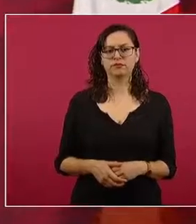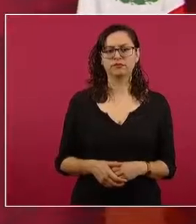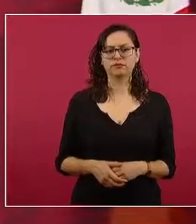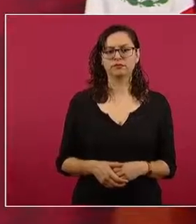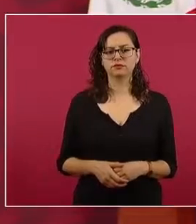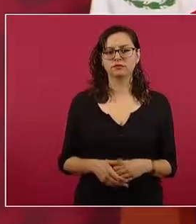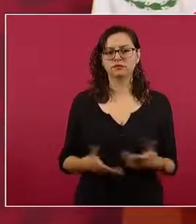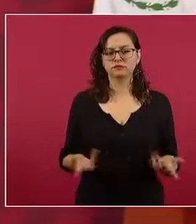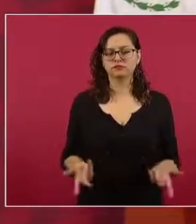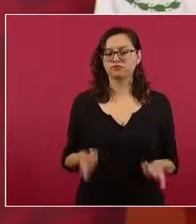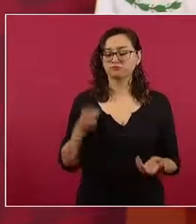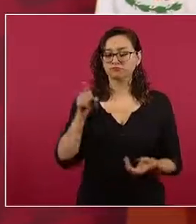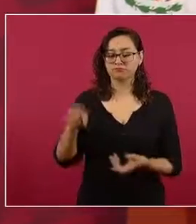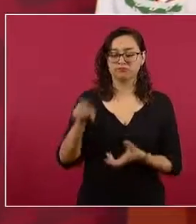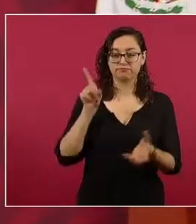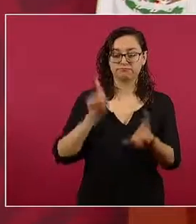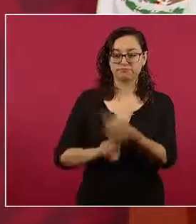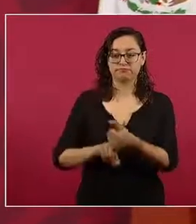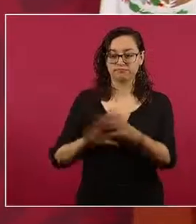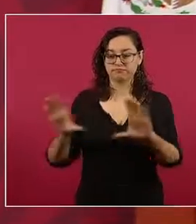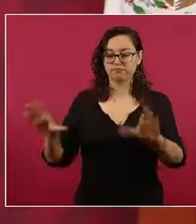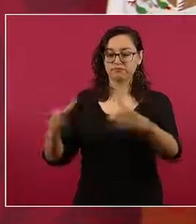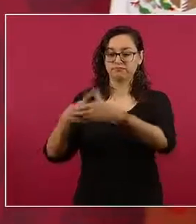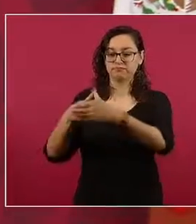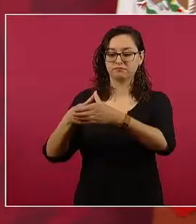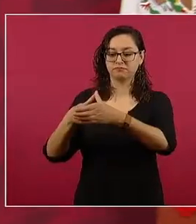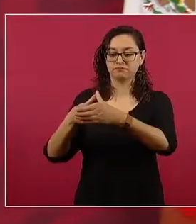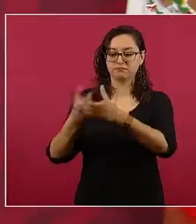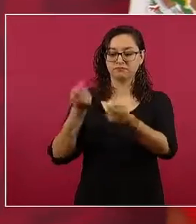cotos de poder